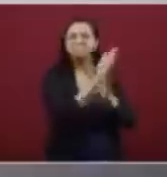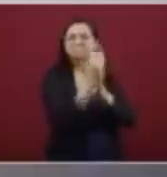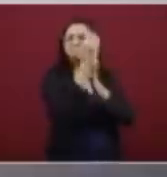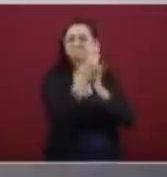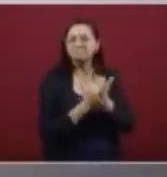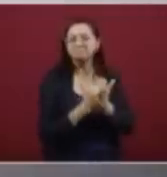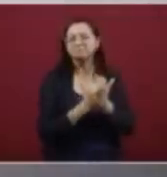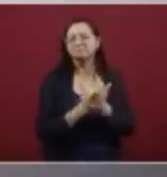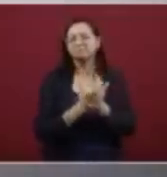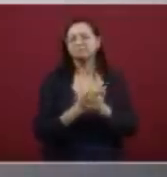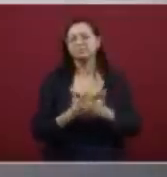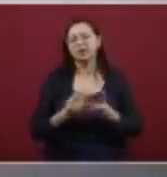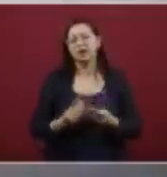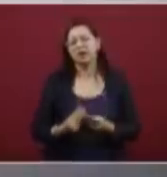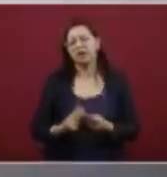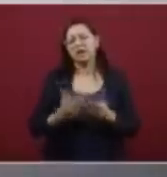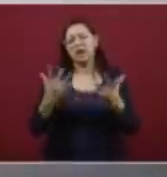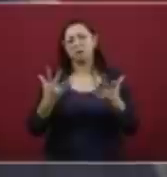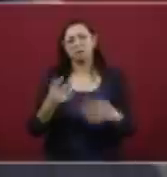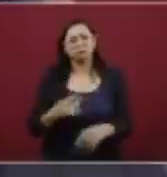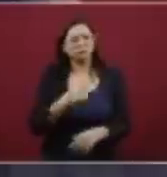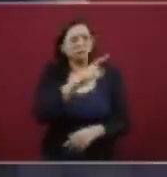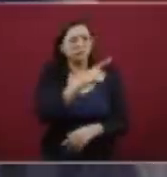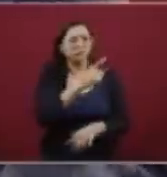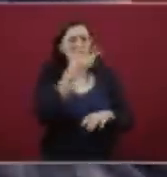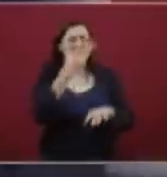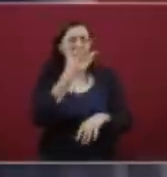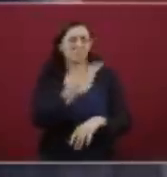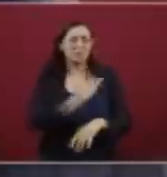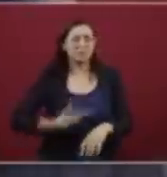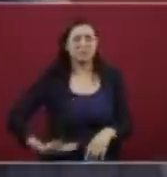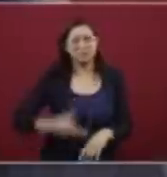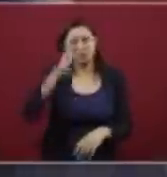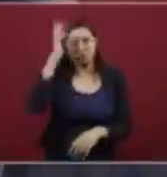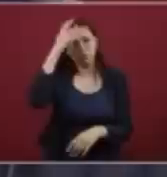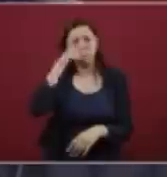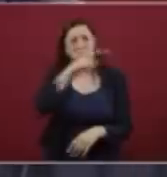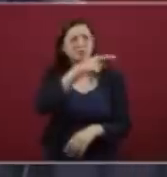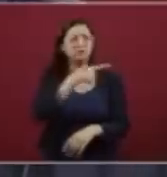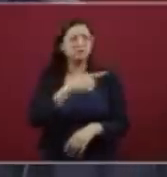Desde luego respetamos la postura del presidente Trump y vamos a ayudar.